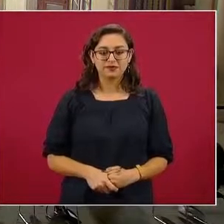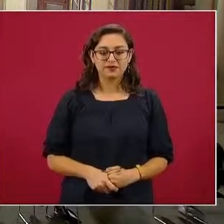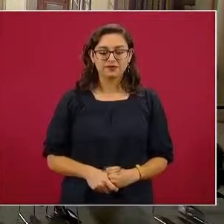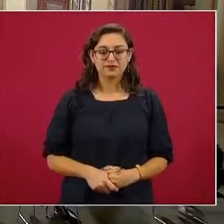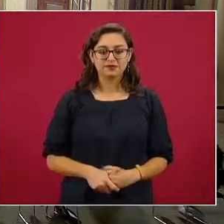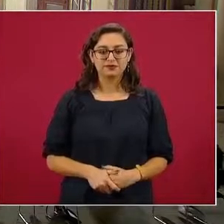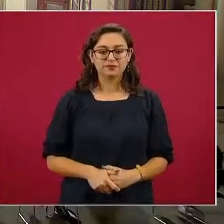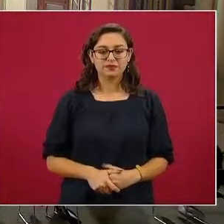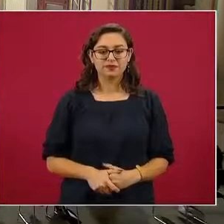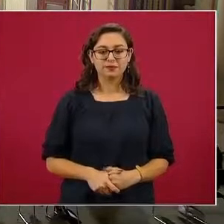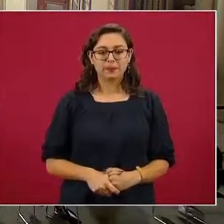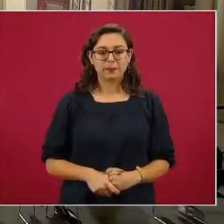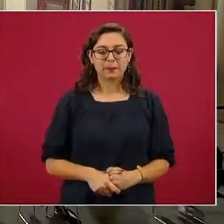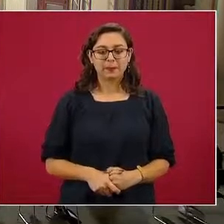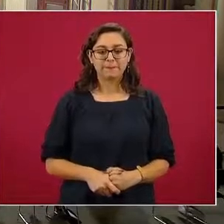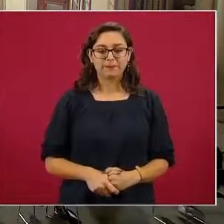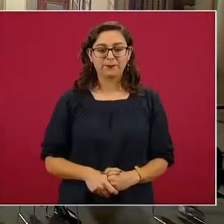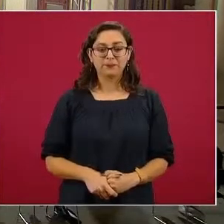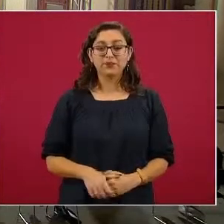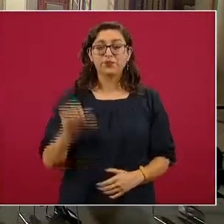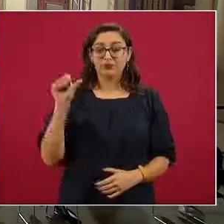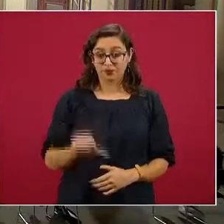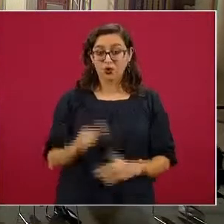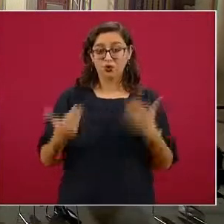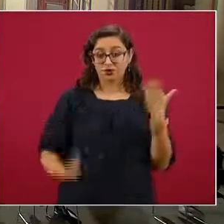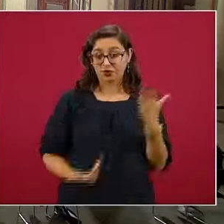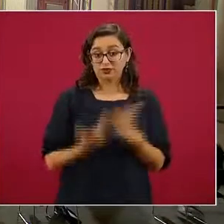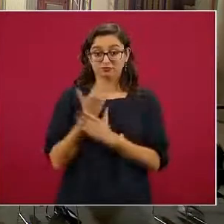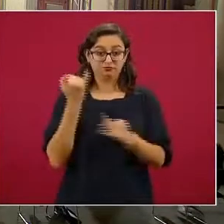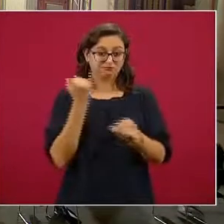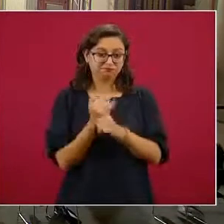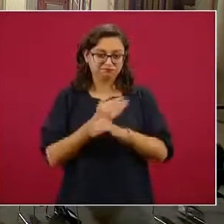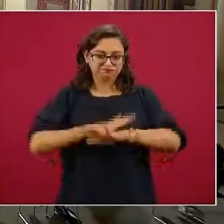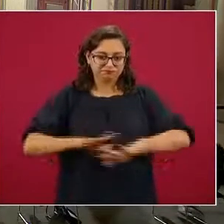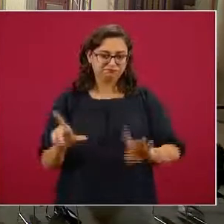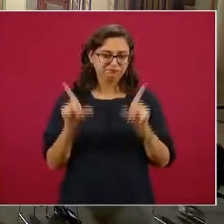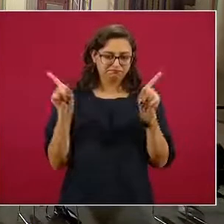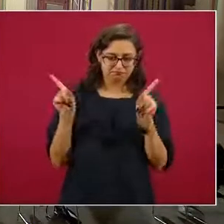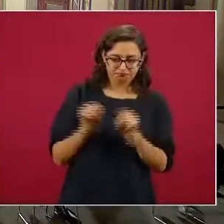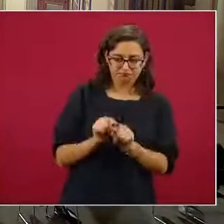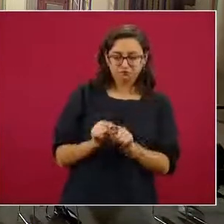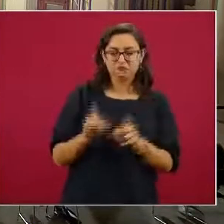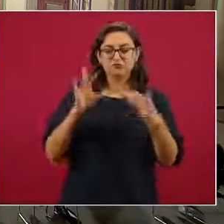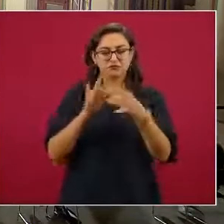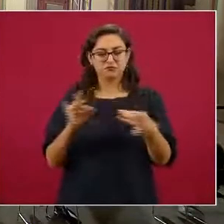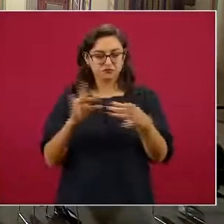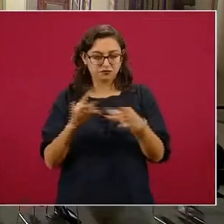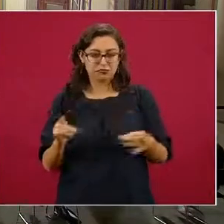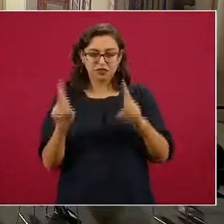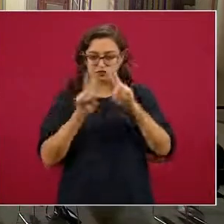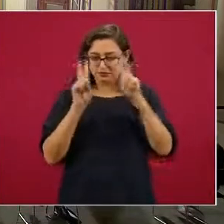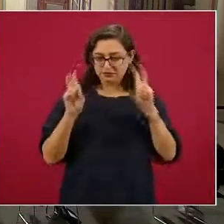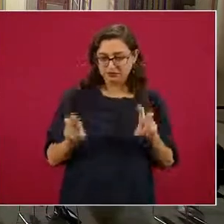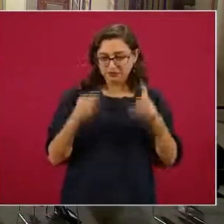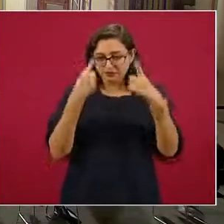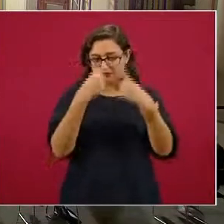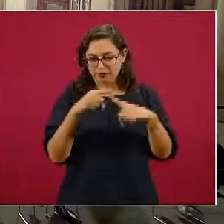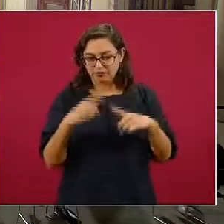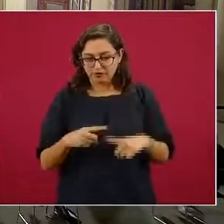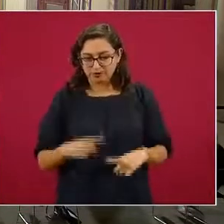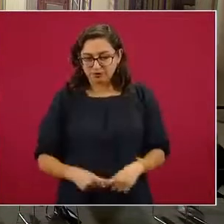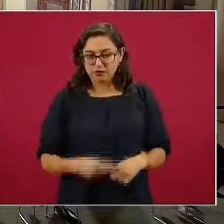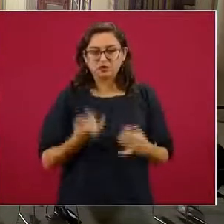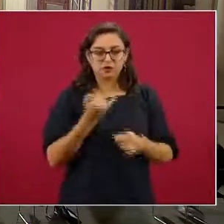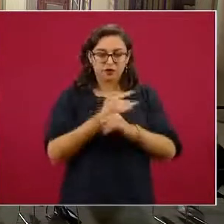Esta mañana presentamos en manera sintética la situación de la epidemia, hicimos énfasis en algunos de los mensajes que